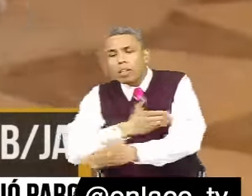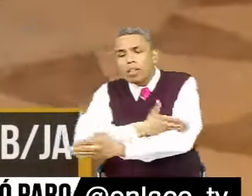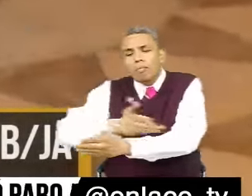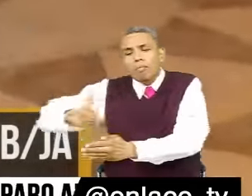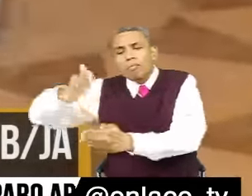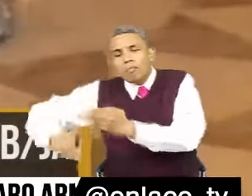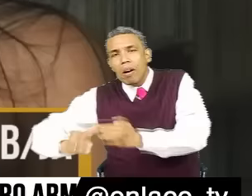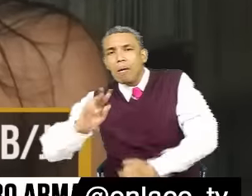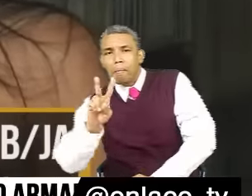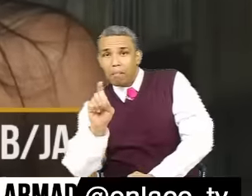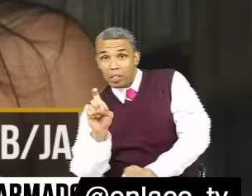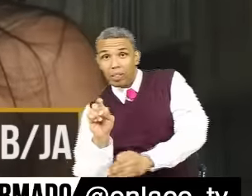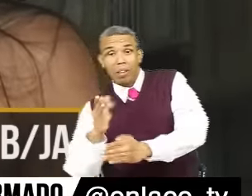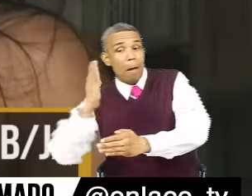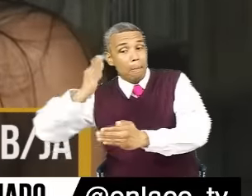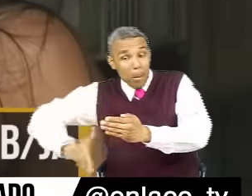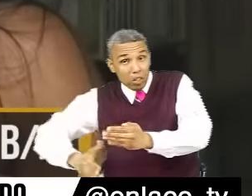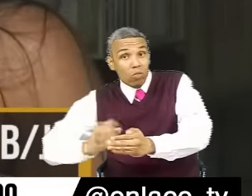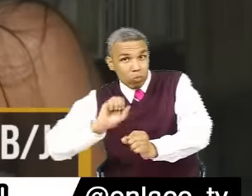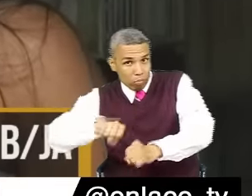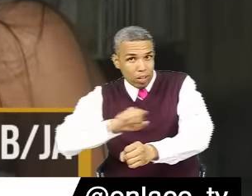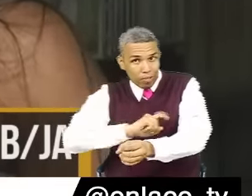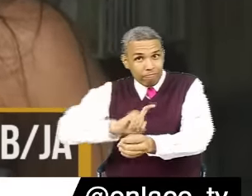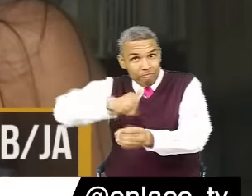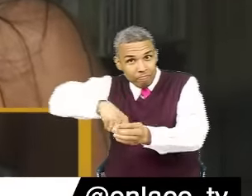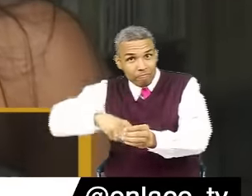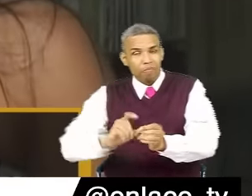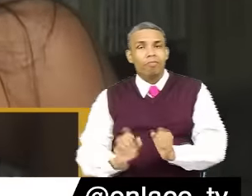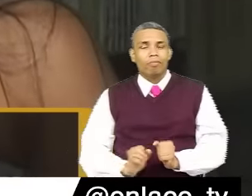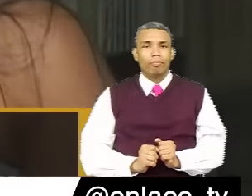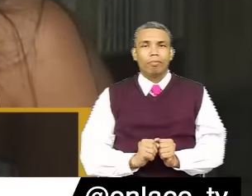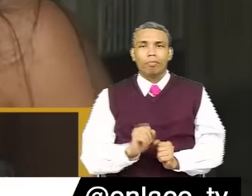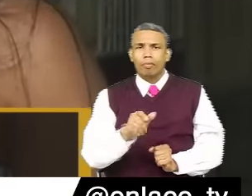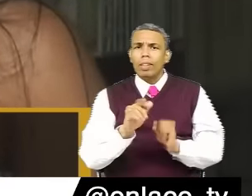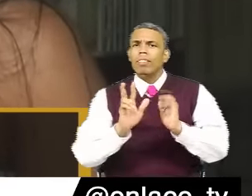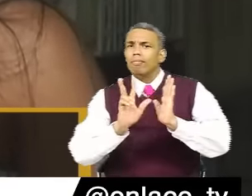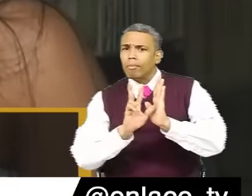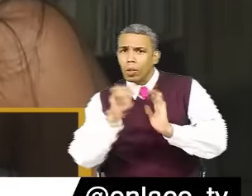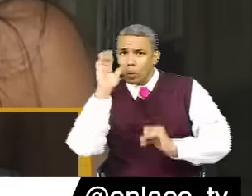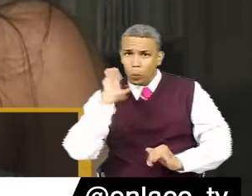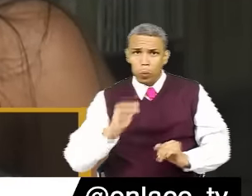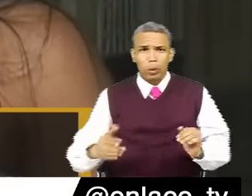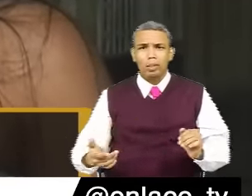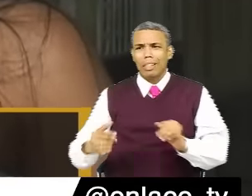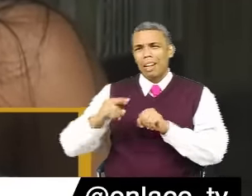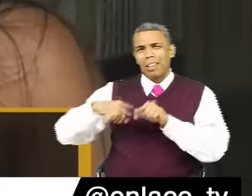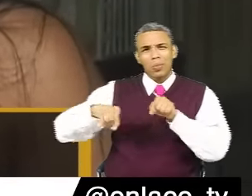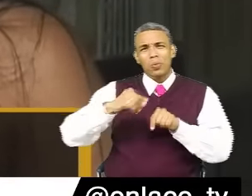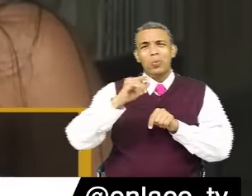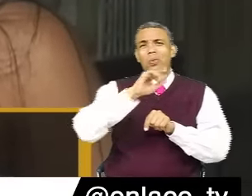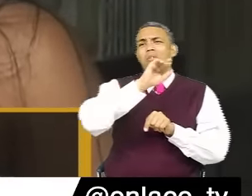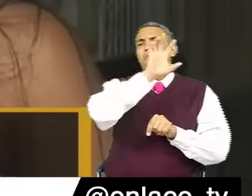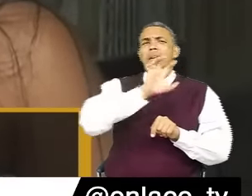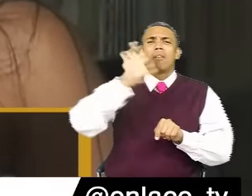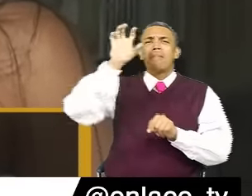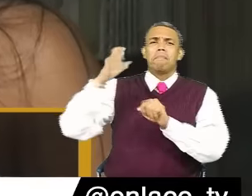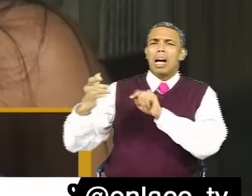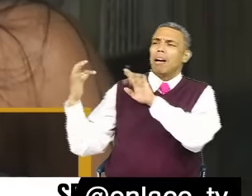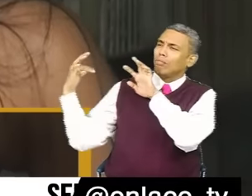para postularse. Han ido apartando sus cupos en los hoteles, se va a mover mucho el turismo. Es un evento que tiene un gran impacto turístico,